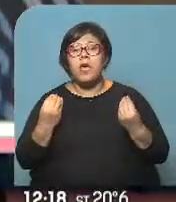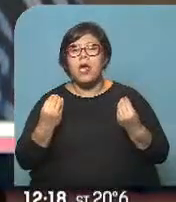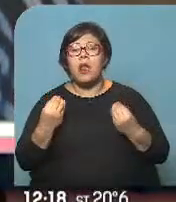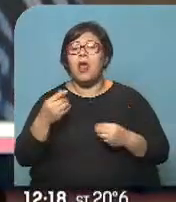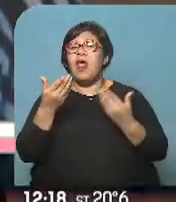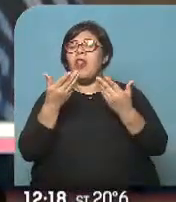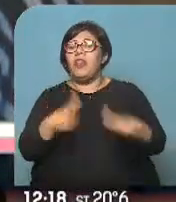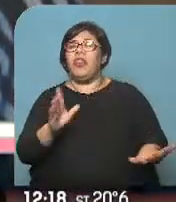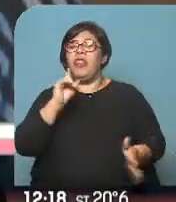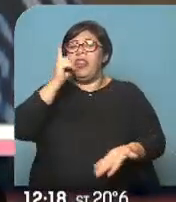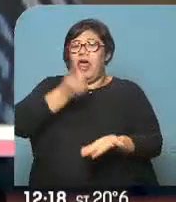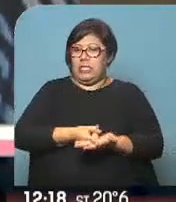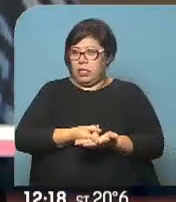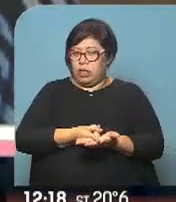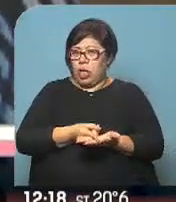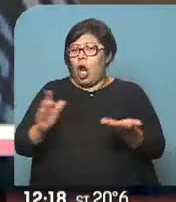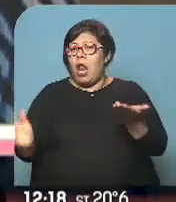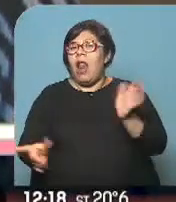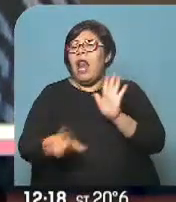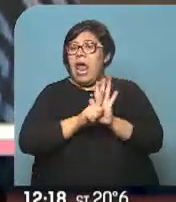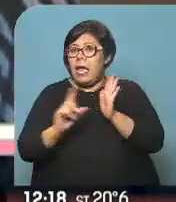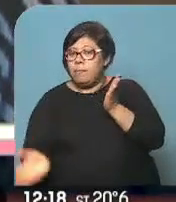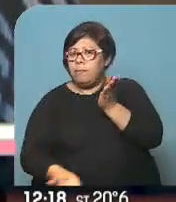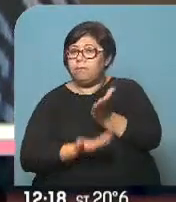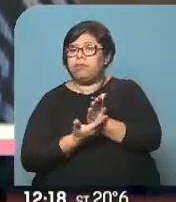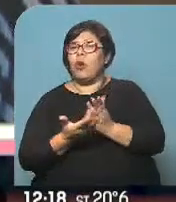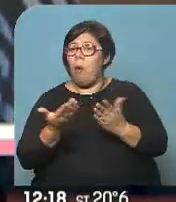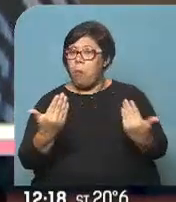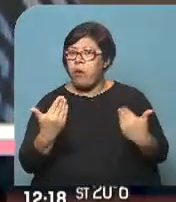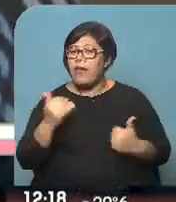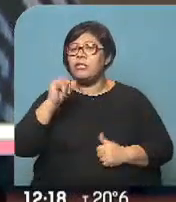decisión está avalada por la ley y puede hacer lo que hizo y asumir la banca.